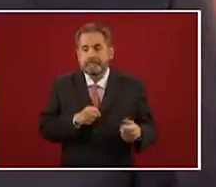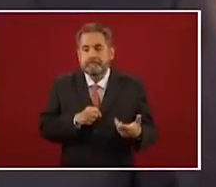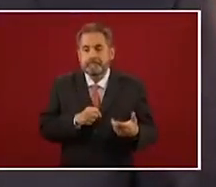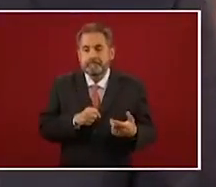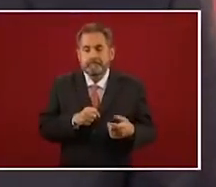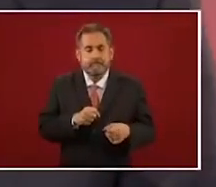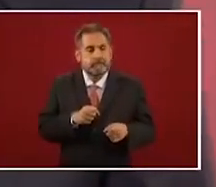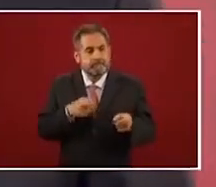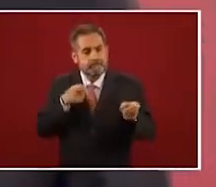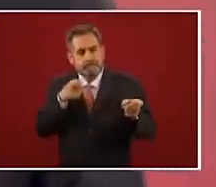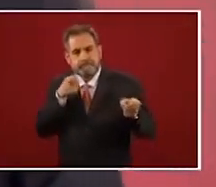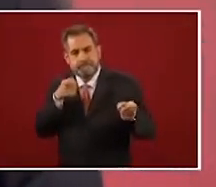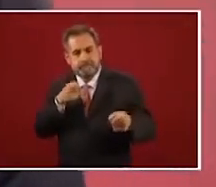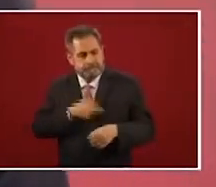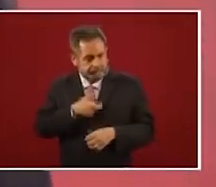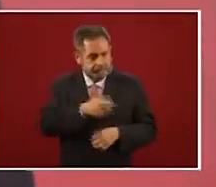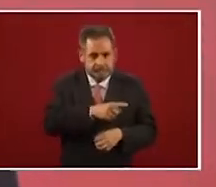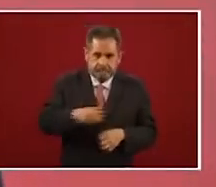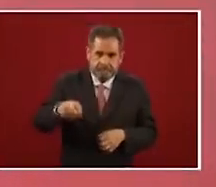sicarios